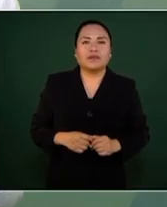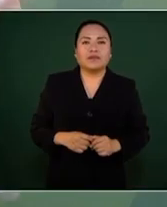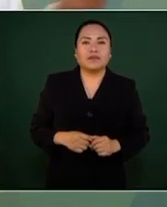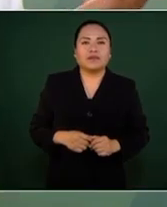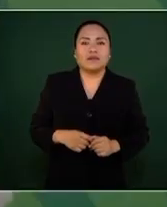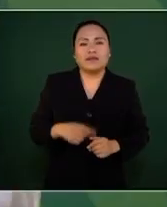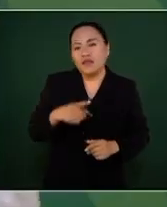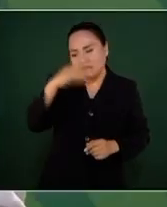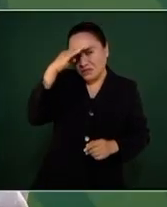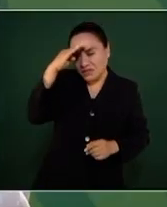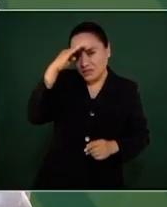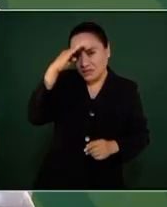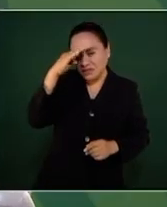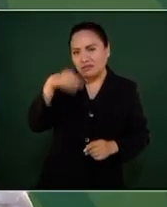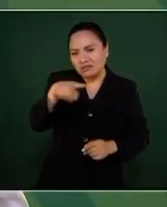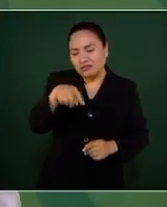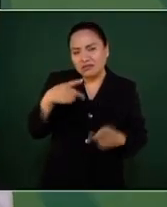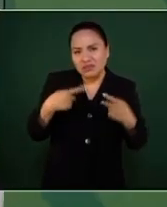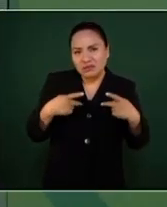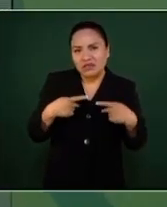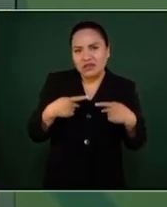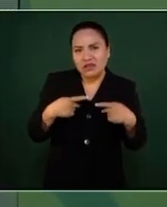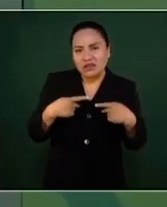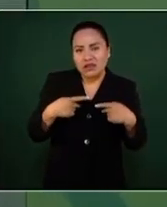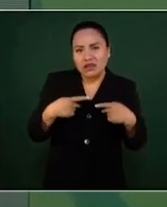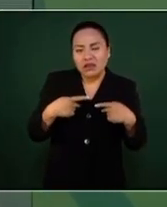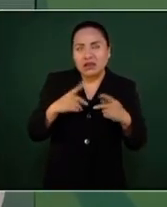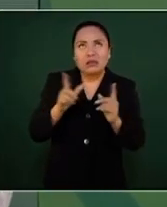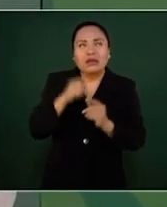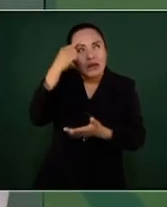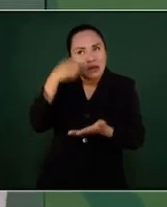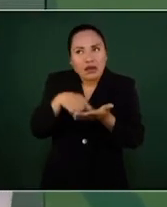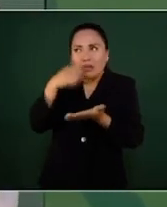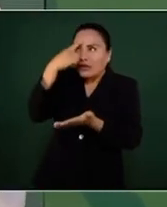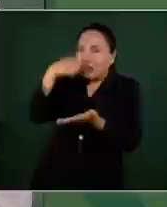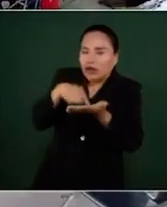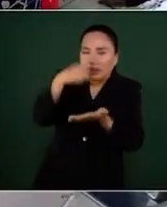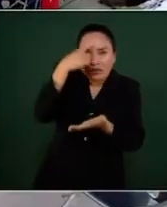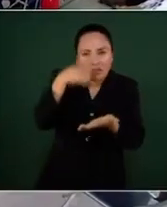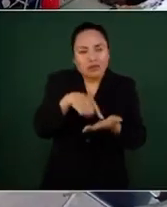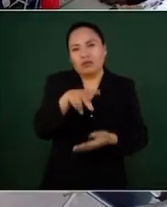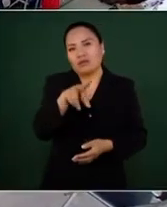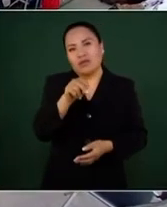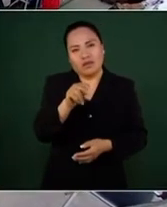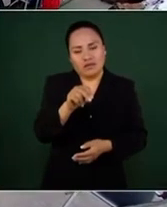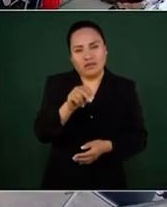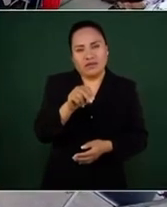terminar creyéndome. Lo único que deseo